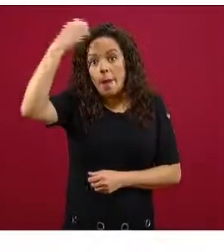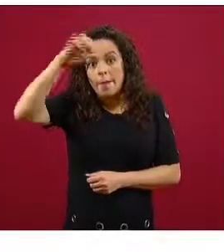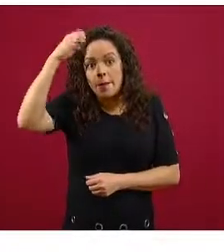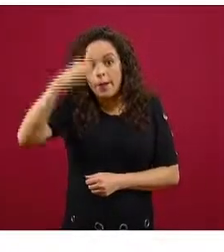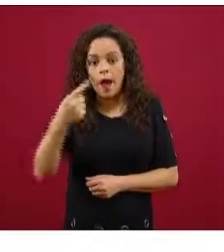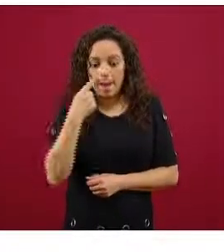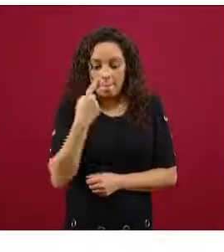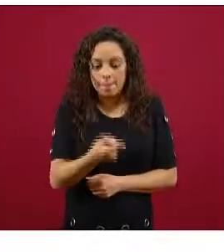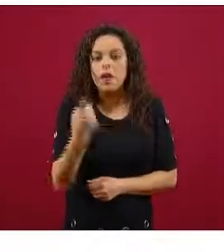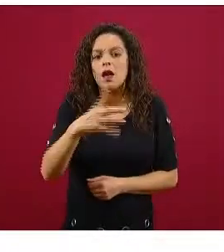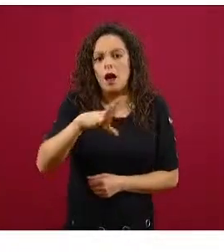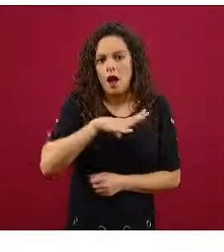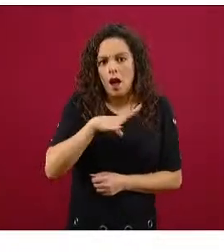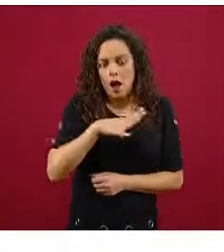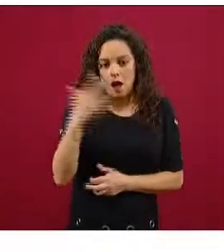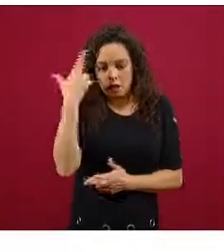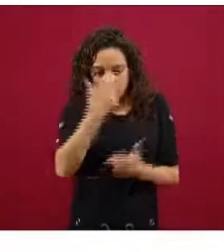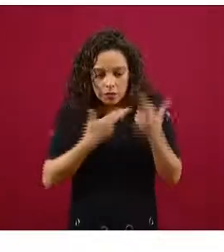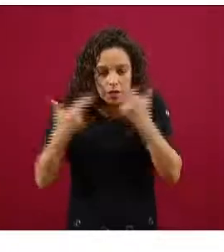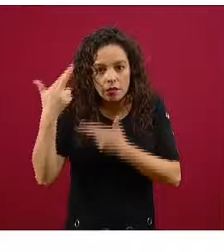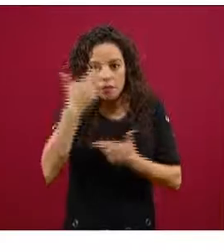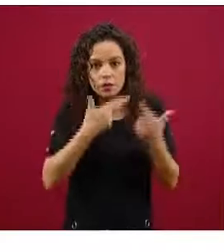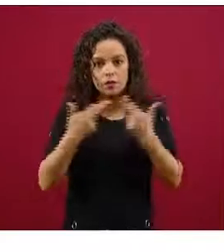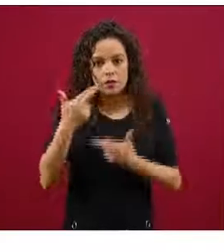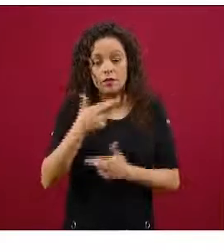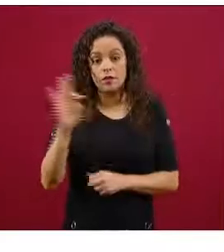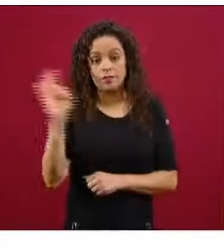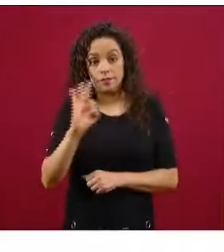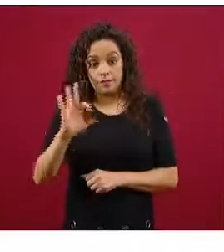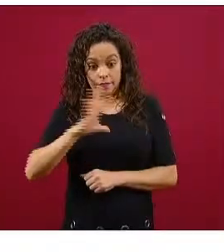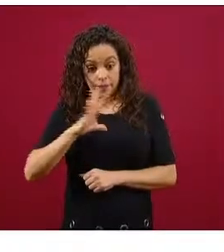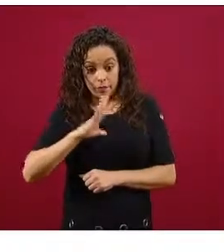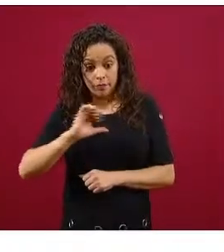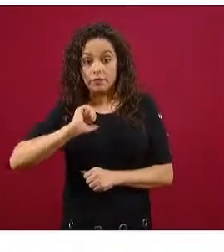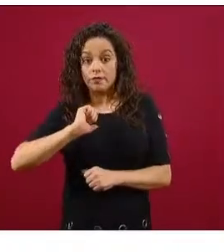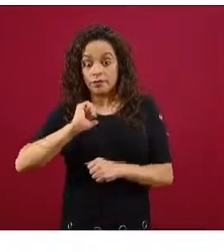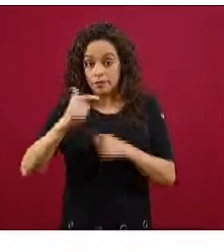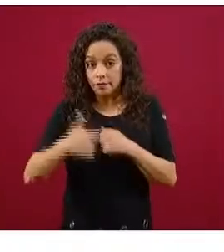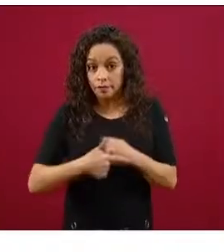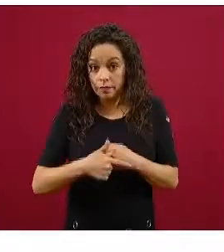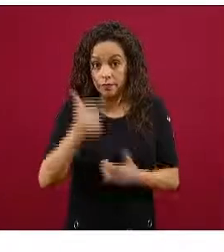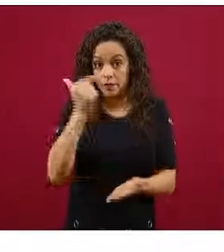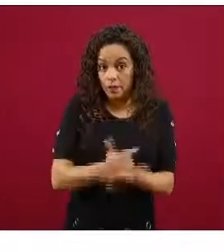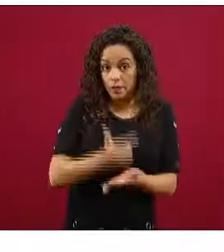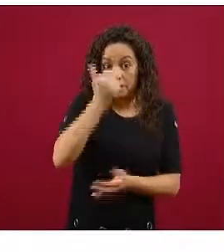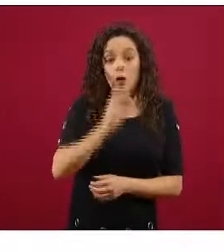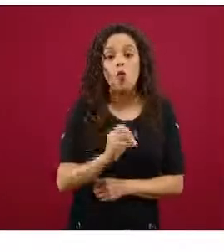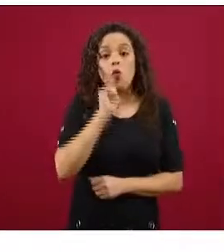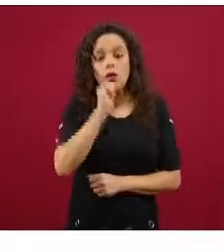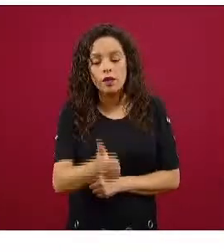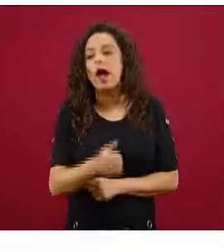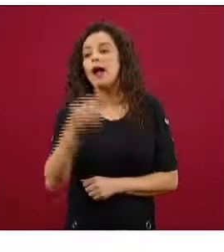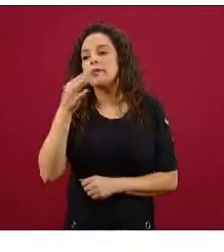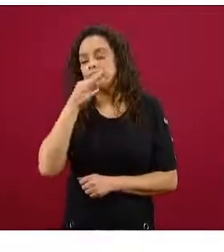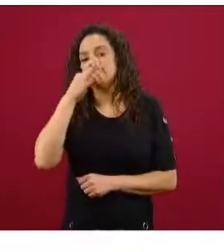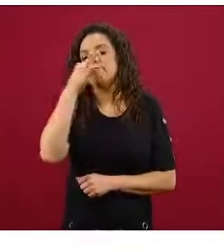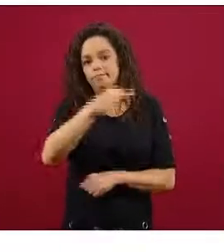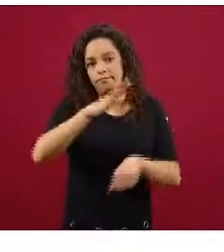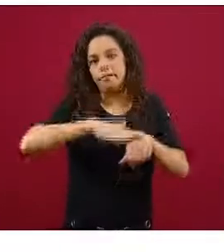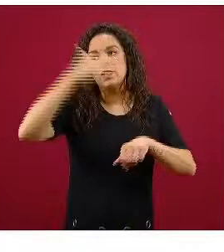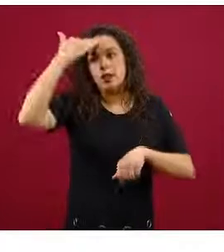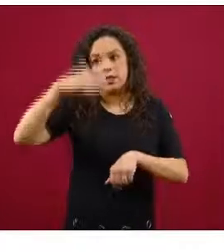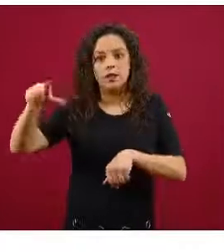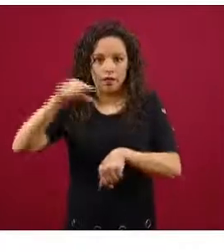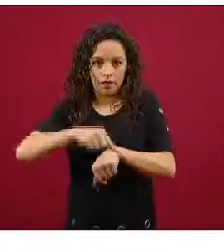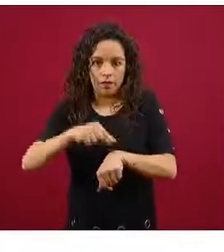pueda valorar y que pueda determinar si estas complicaciones son graves o no. El dolor de cabeza intenso,